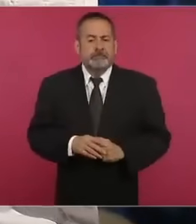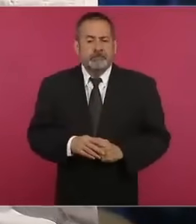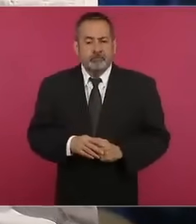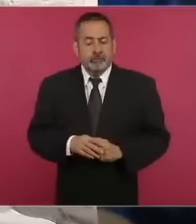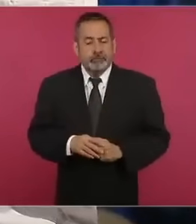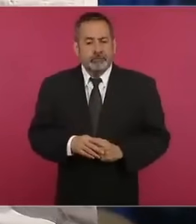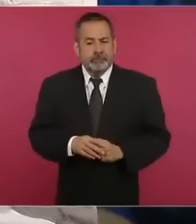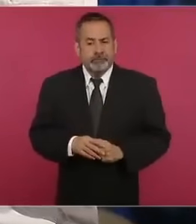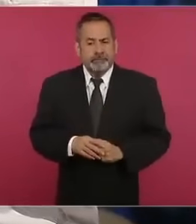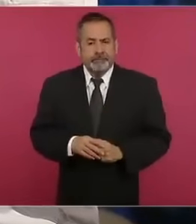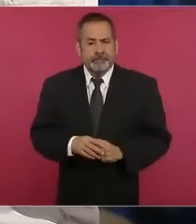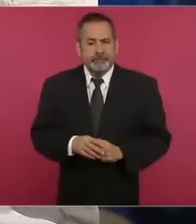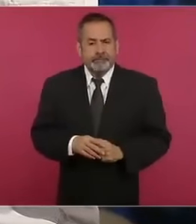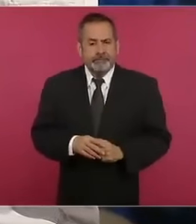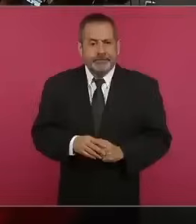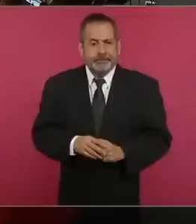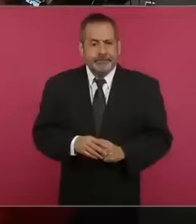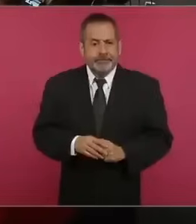hay